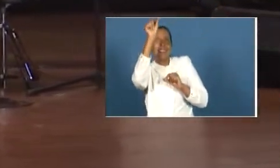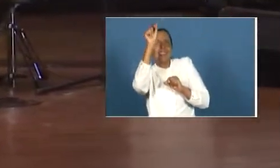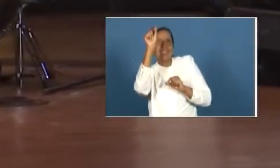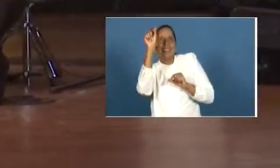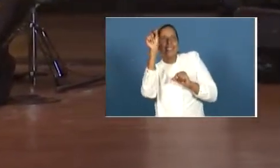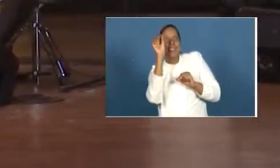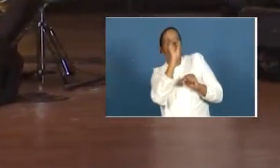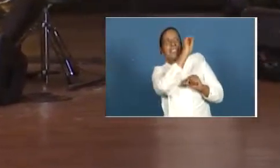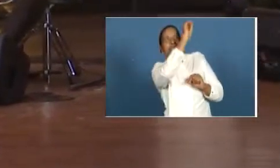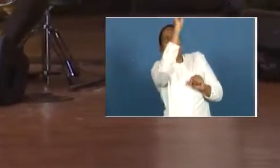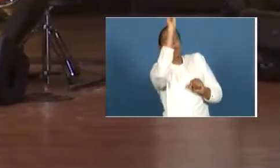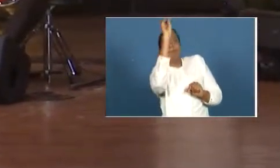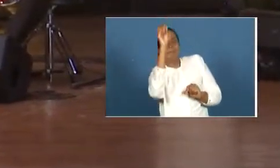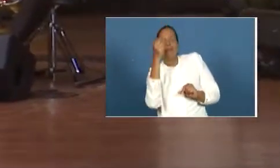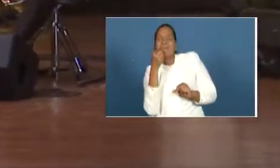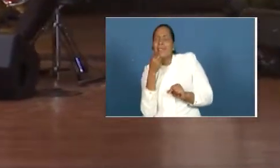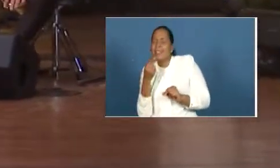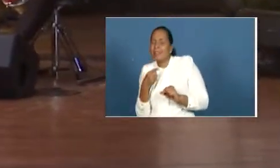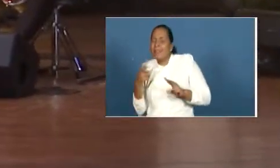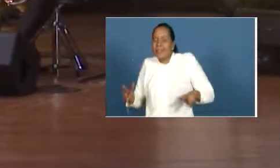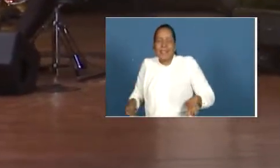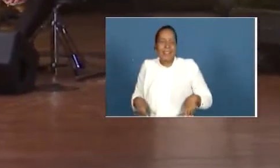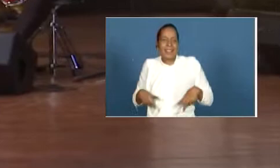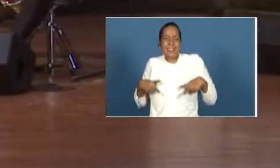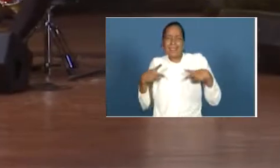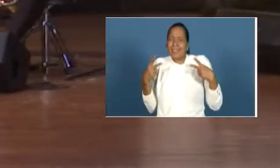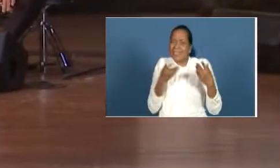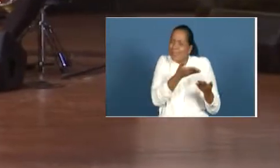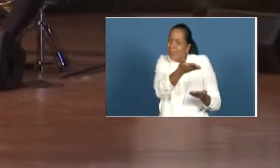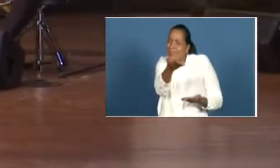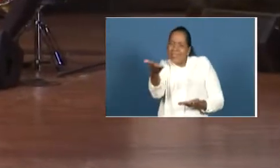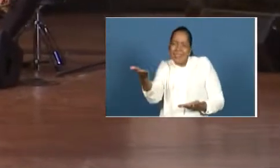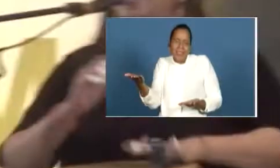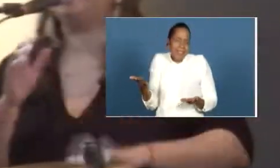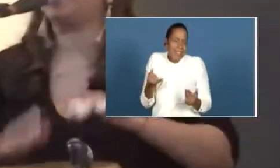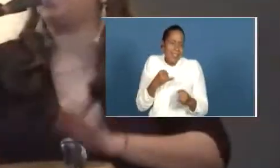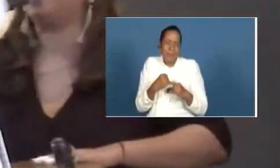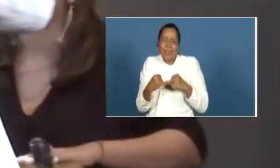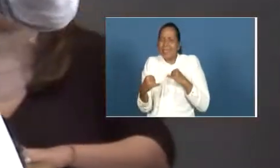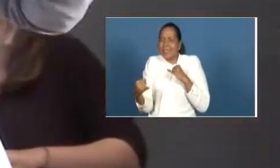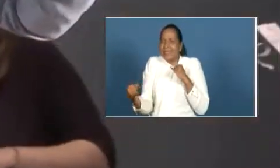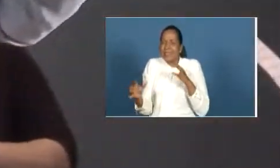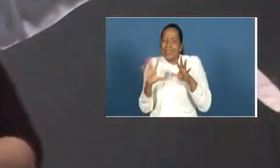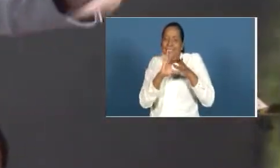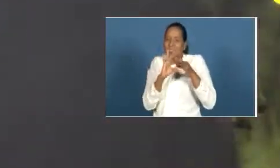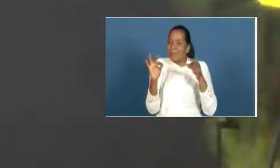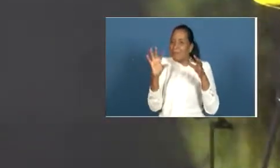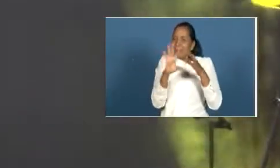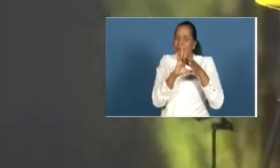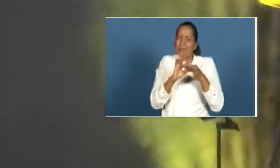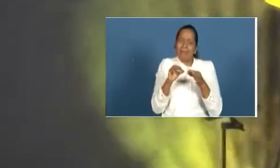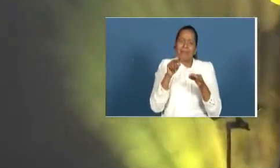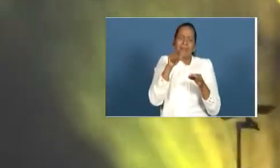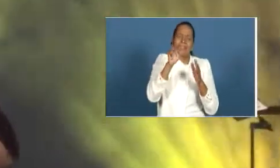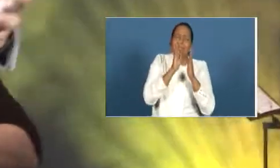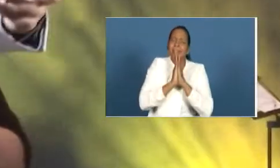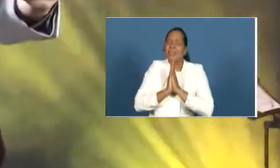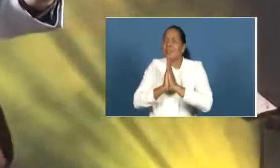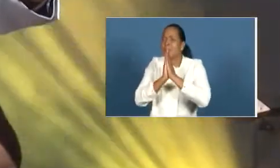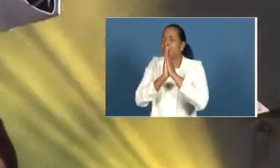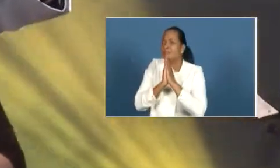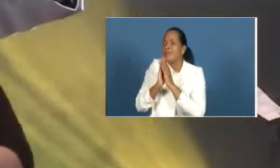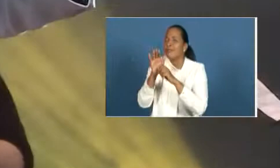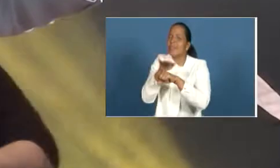perla. Dime mi vida que todo esto termina en un final de cuentos. Convénceme